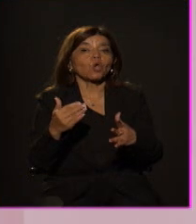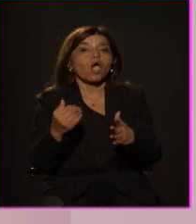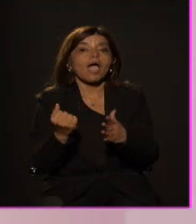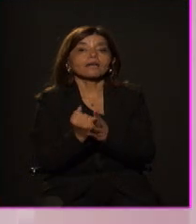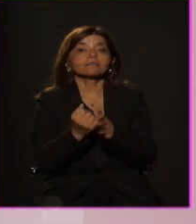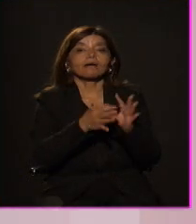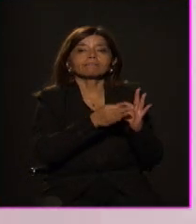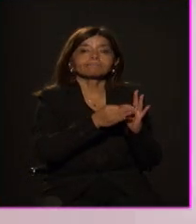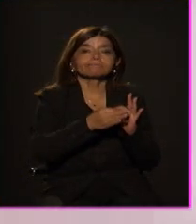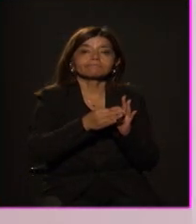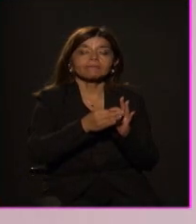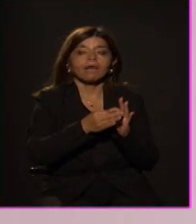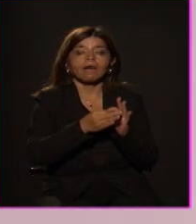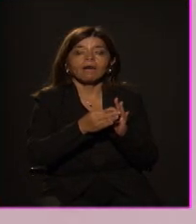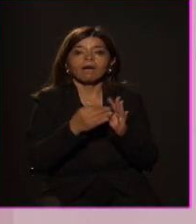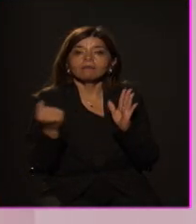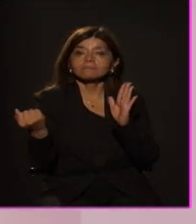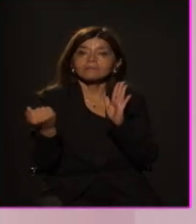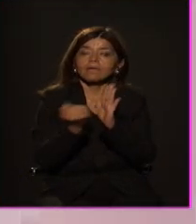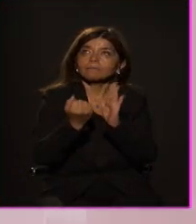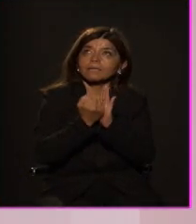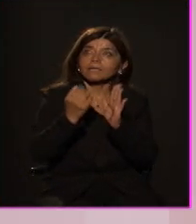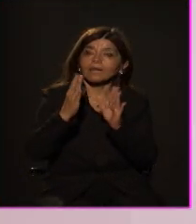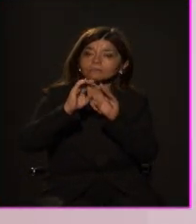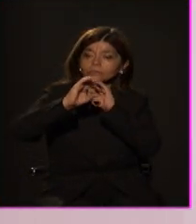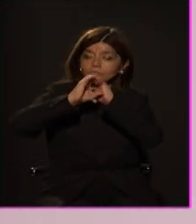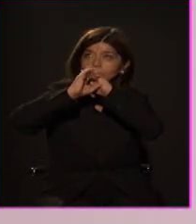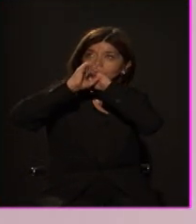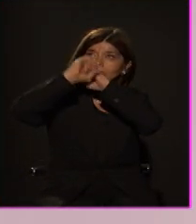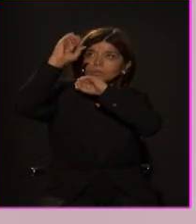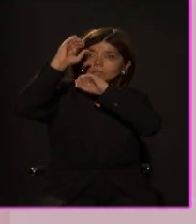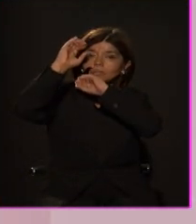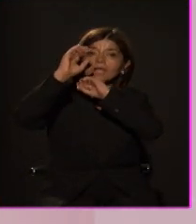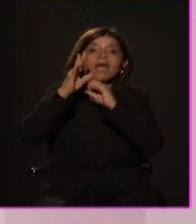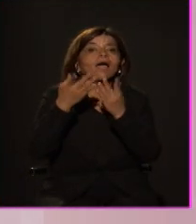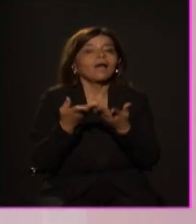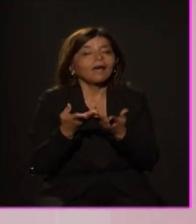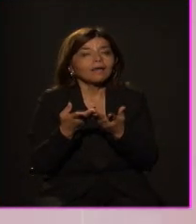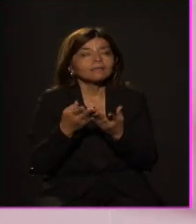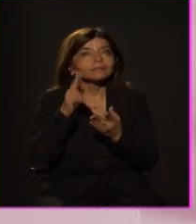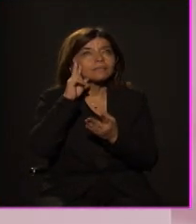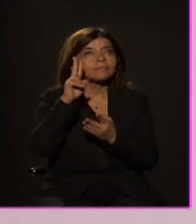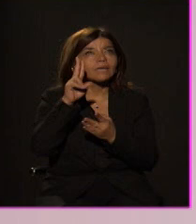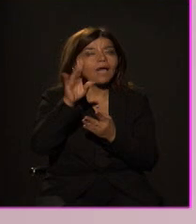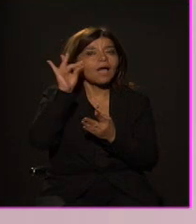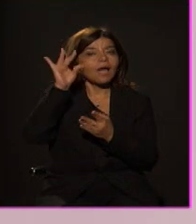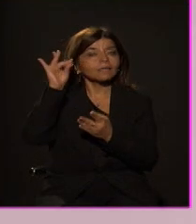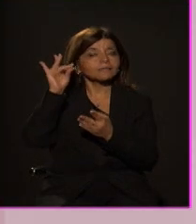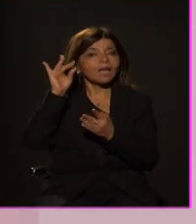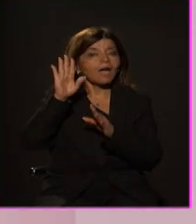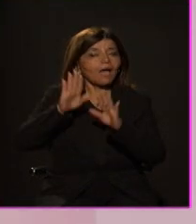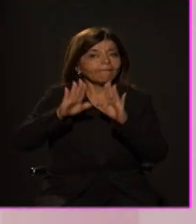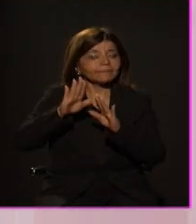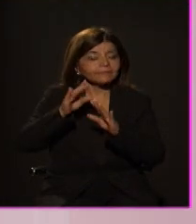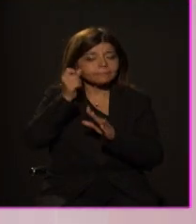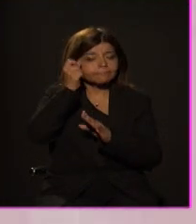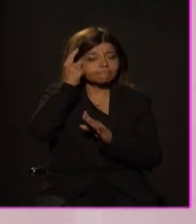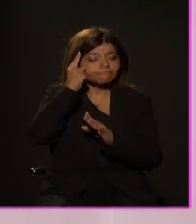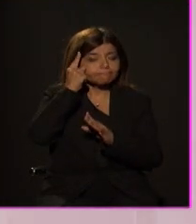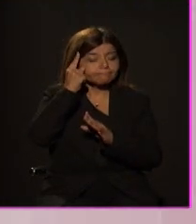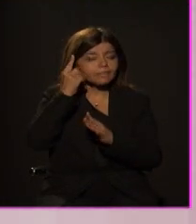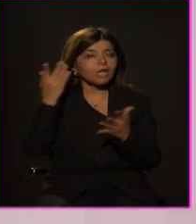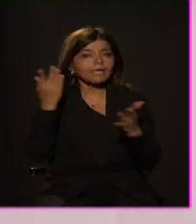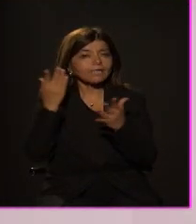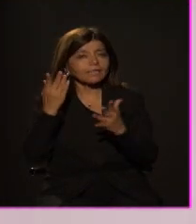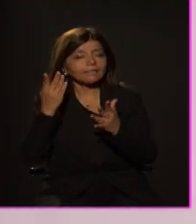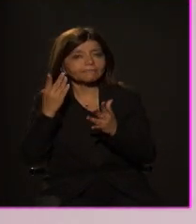Y Jocelyn decía, bueno, los radiotelescopios suelen captar interferencias generadas por humanos. De vez en cuando aparecía algo que no reconocía, y lo notaba